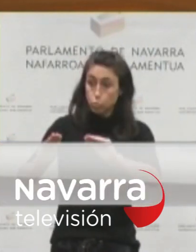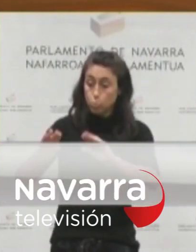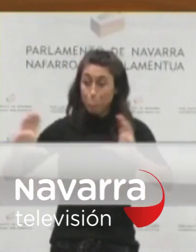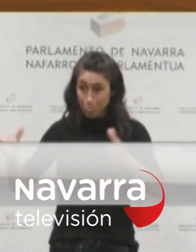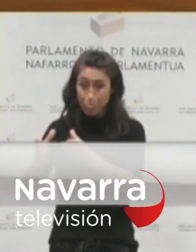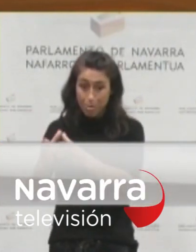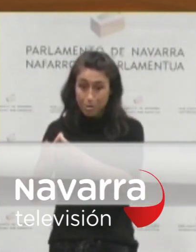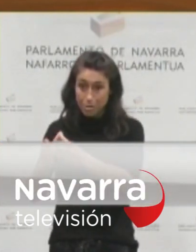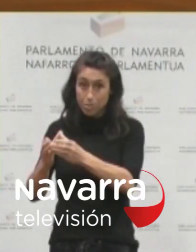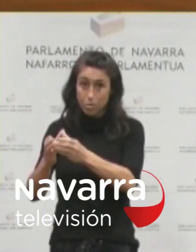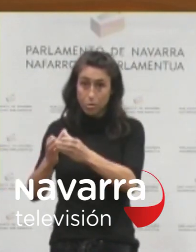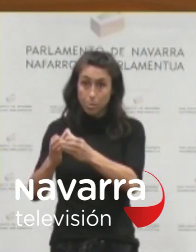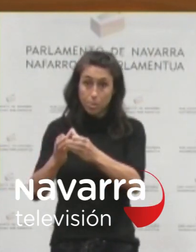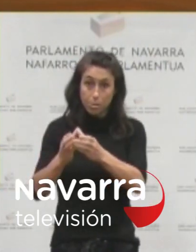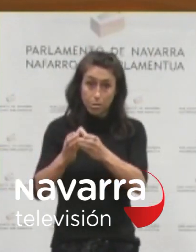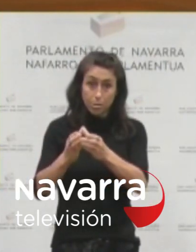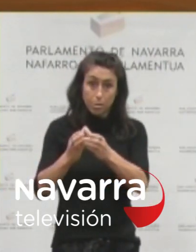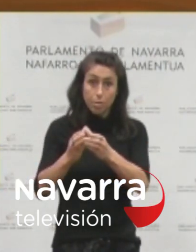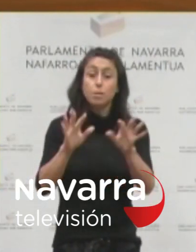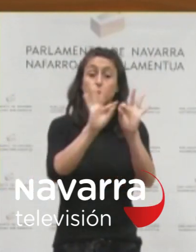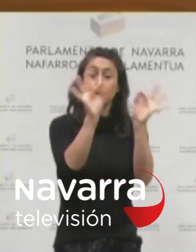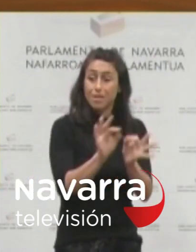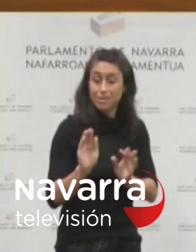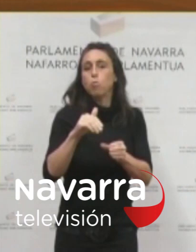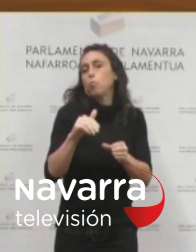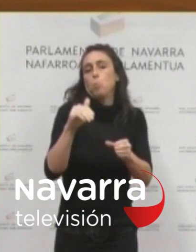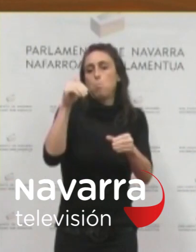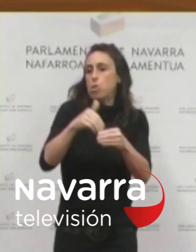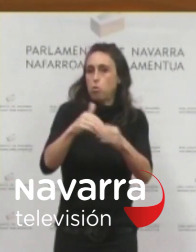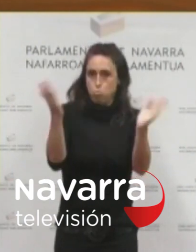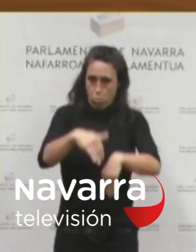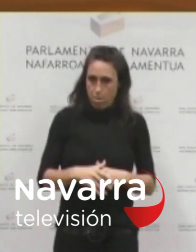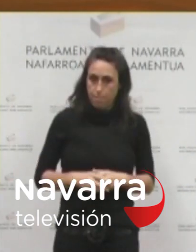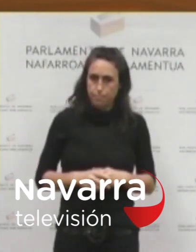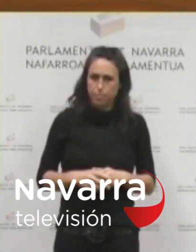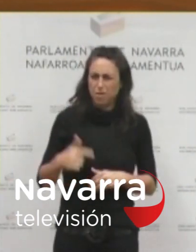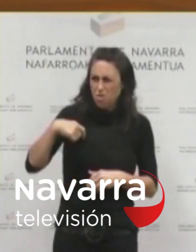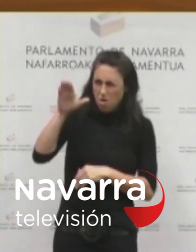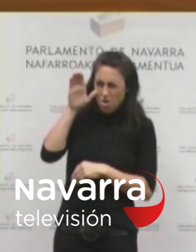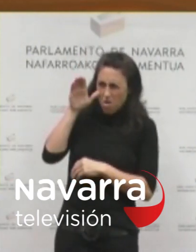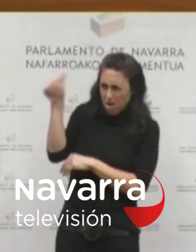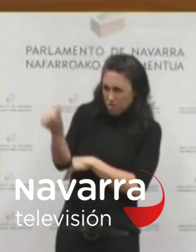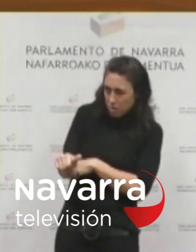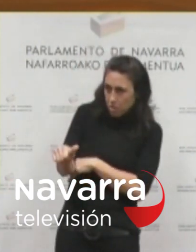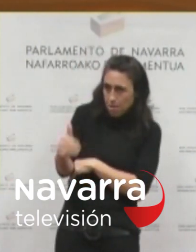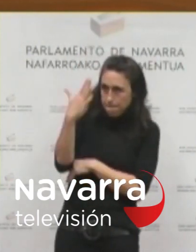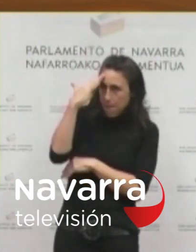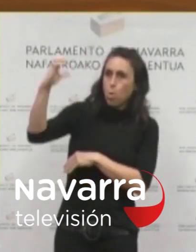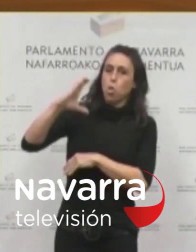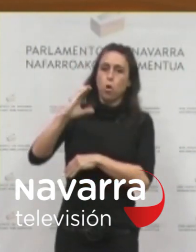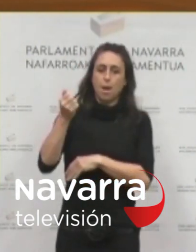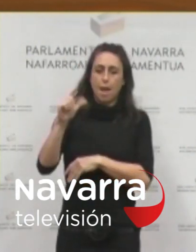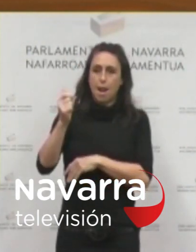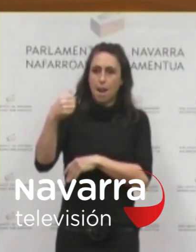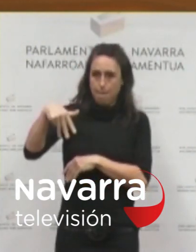negociaron con EHB cuando había muertos. Cuando escucho sus palabras recuerdo a Calamaro y ese